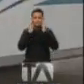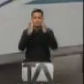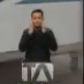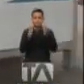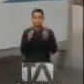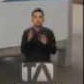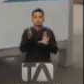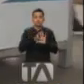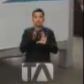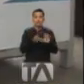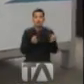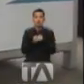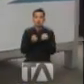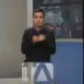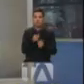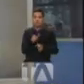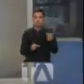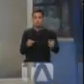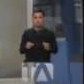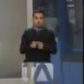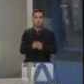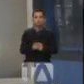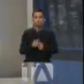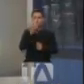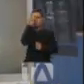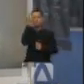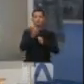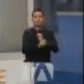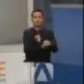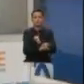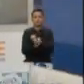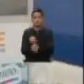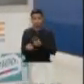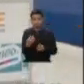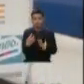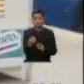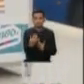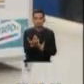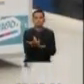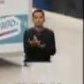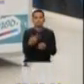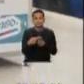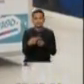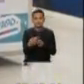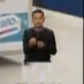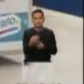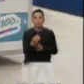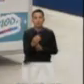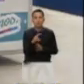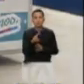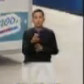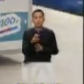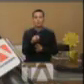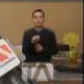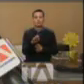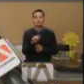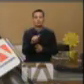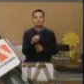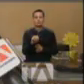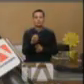apoyo psicológico y legal a las víctimas a través de la campaña Cuéntame. Brindamos todo tipo de apoyo